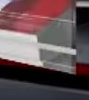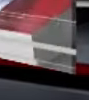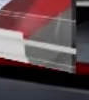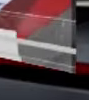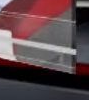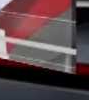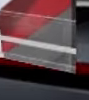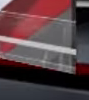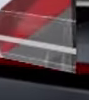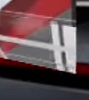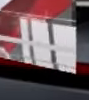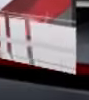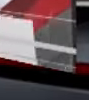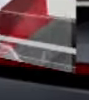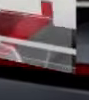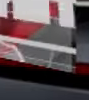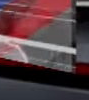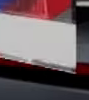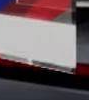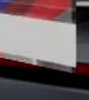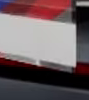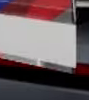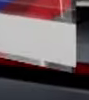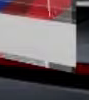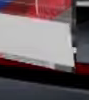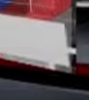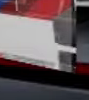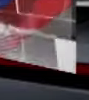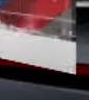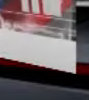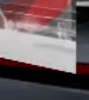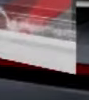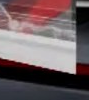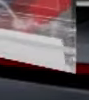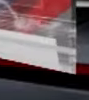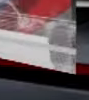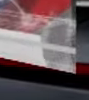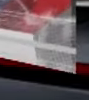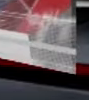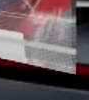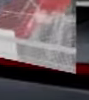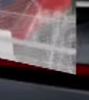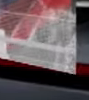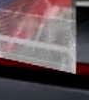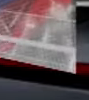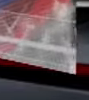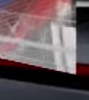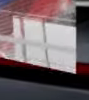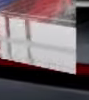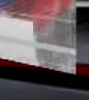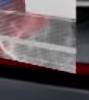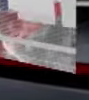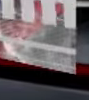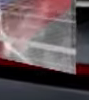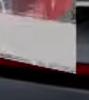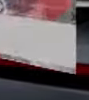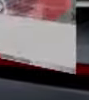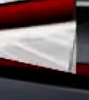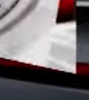los deportes, Roger Federer ya llegó a México. El famoso tenista disputará un partido de exhibición ante Zverev.